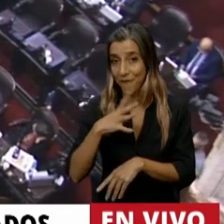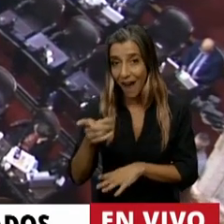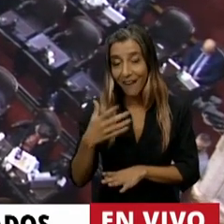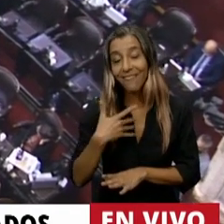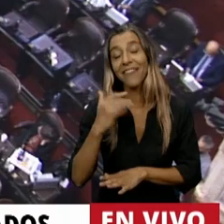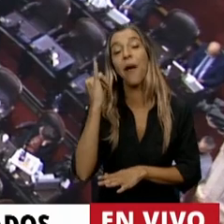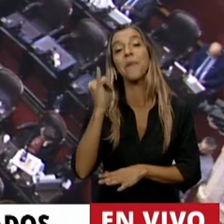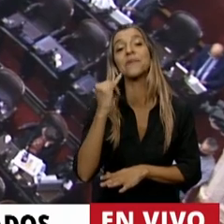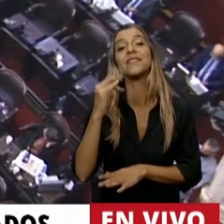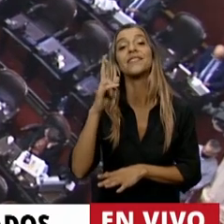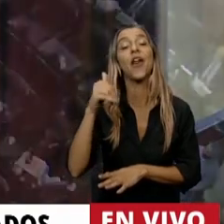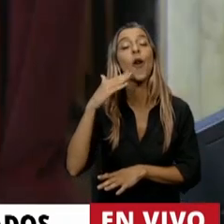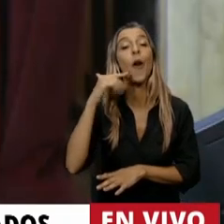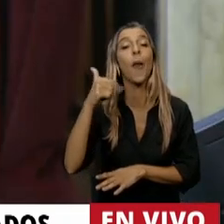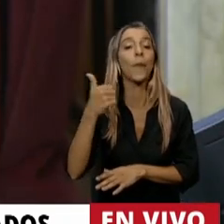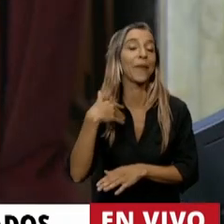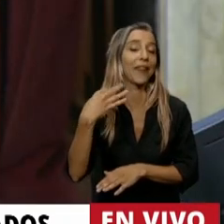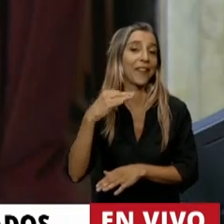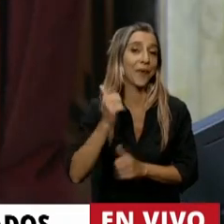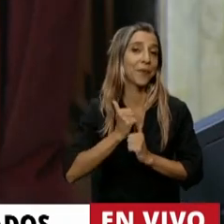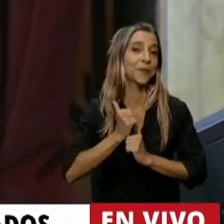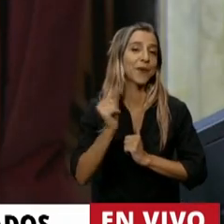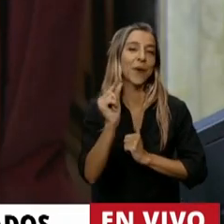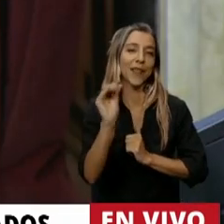Dígale a Romina que tiene que esperar un ratito más.